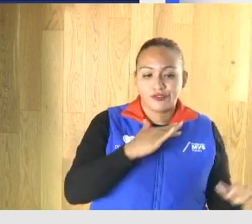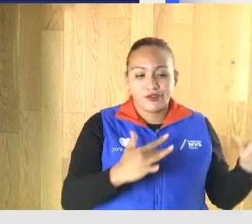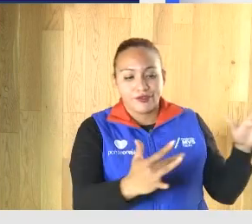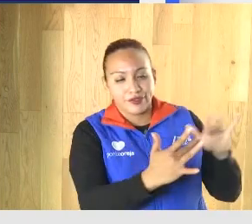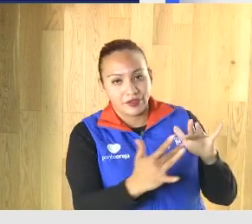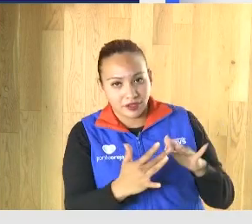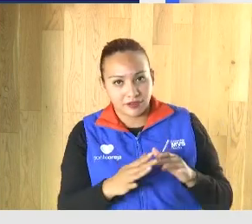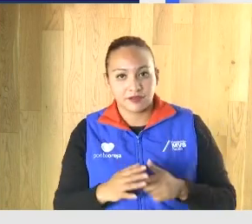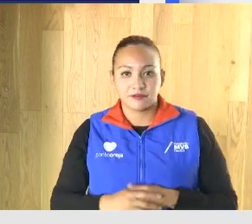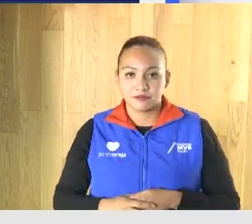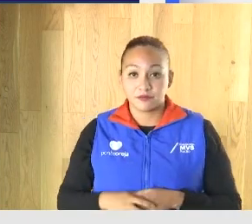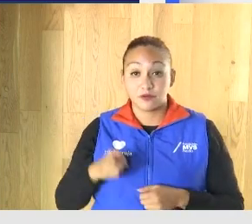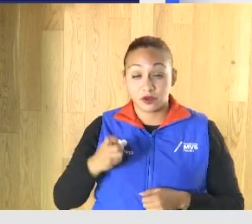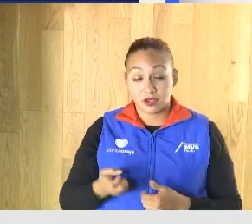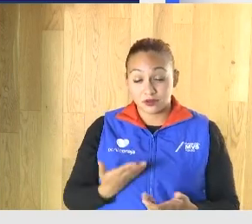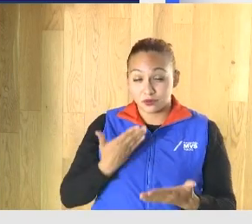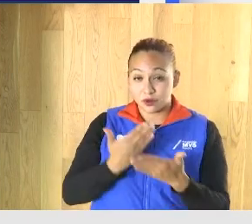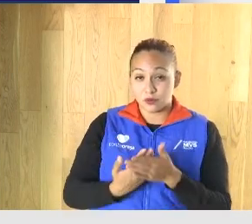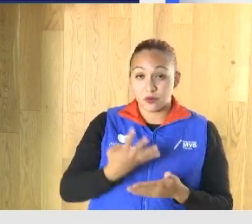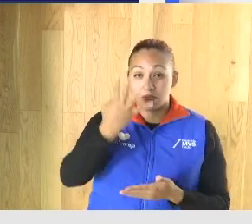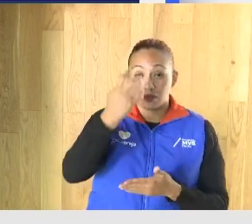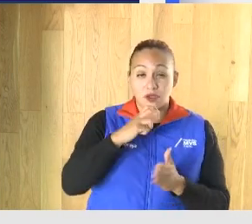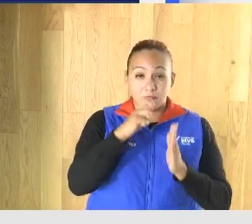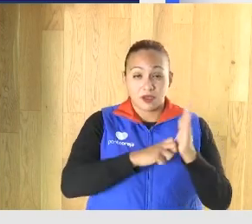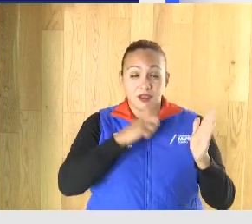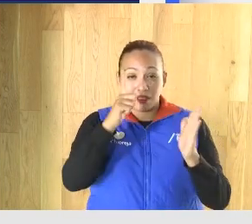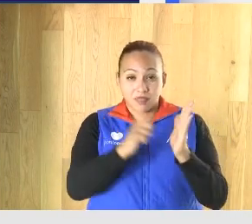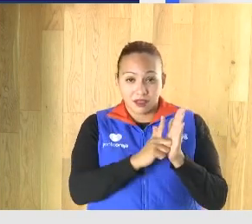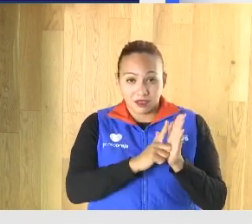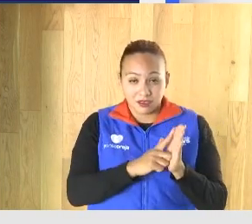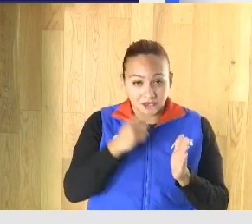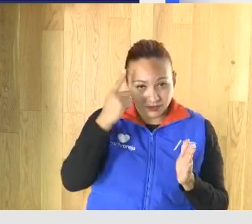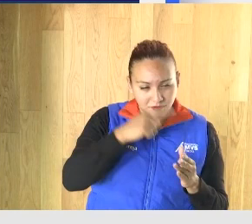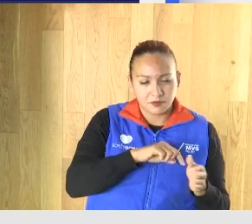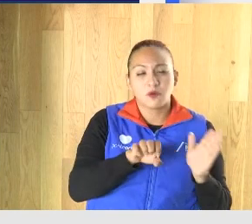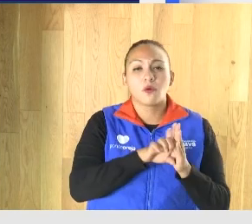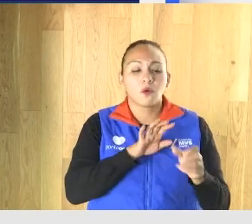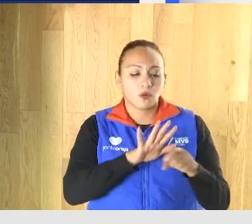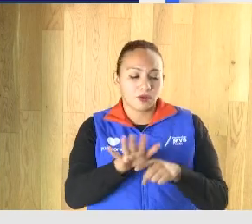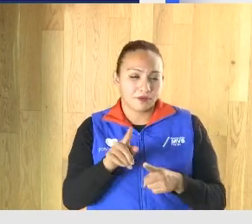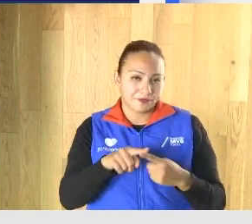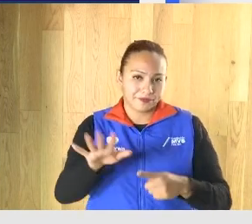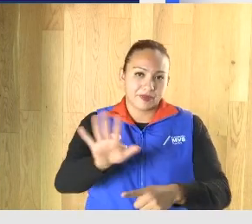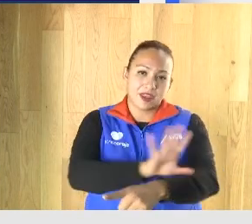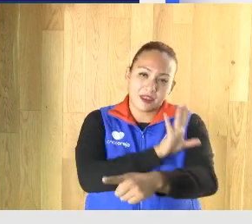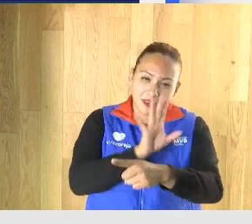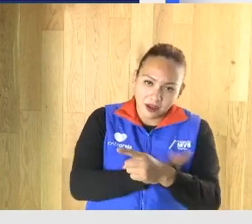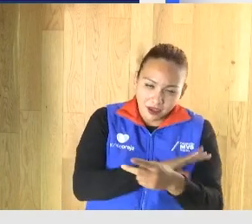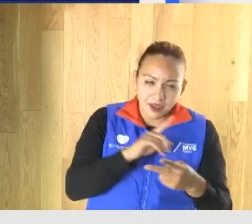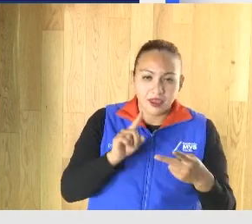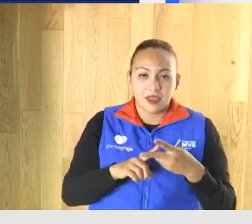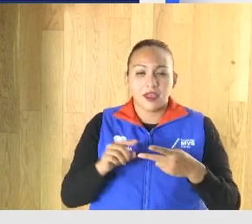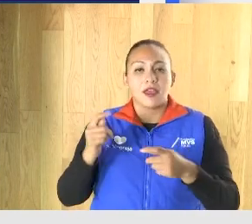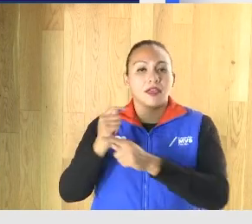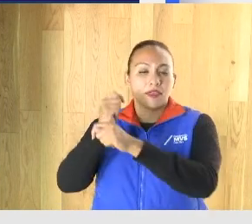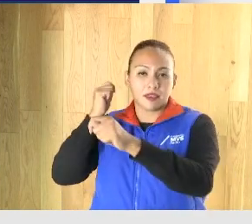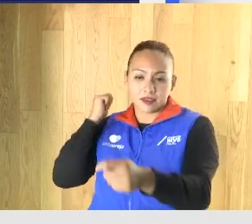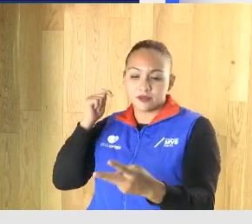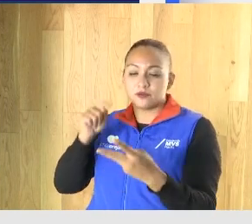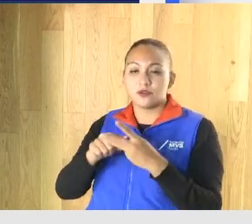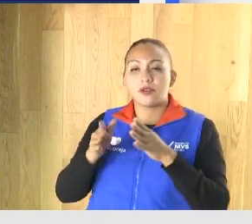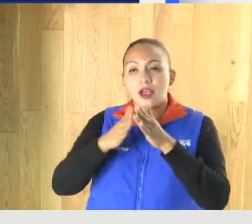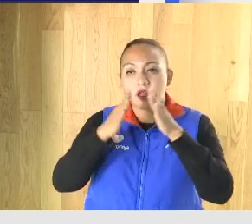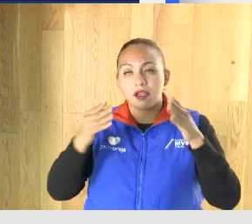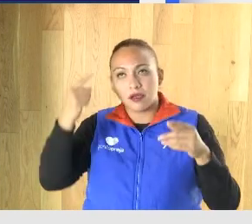World Business Council propone 9 transformaciones de sistemas que son energía, transporte y movilidad, espacios para